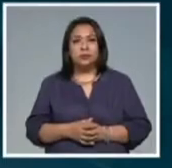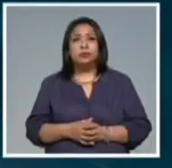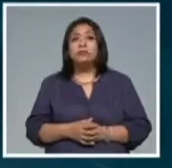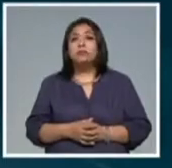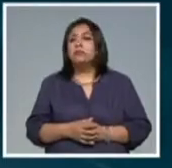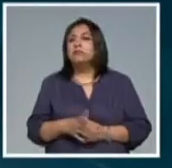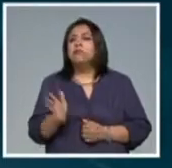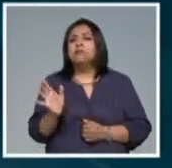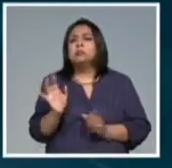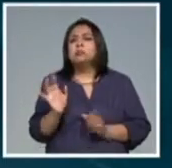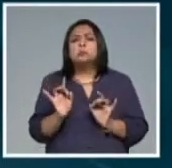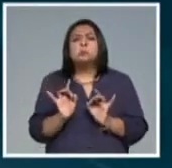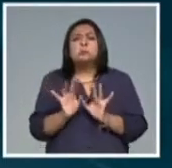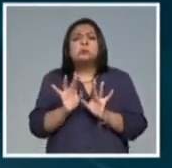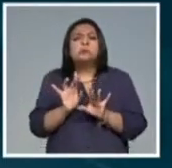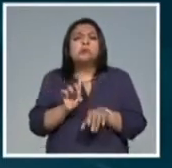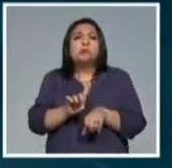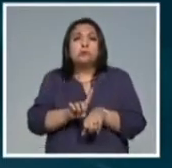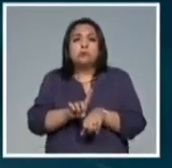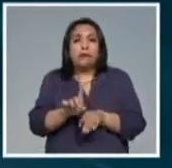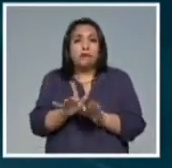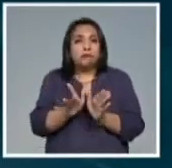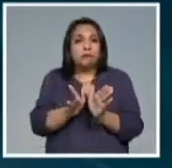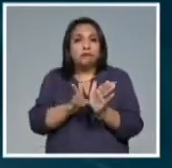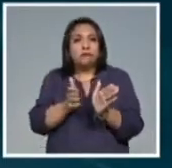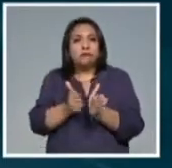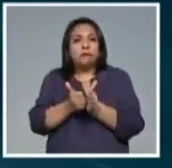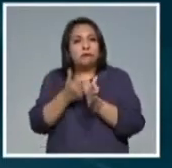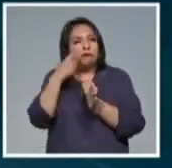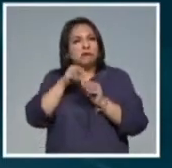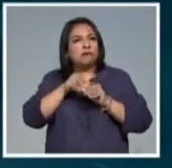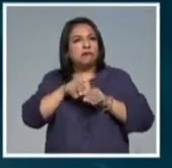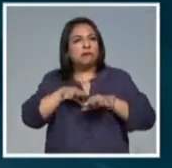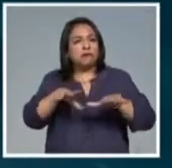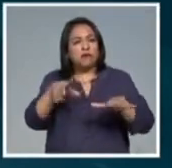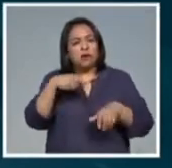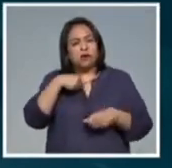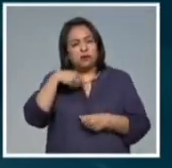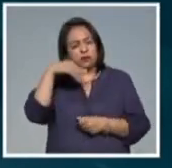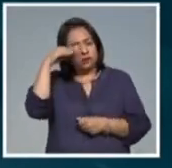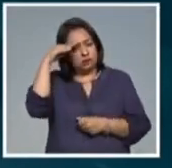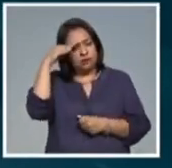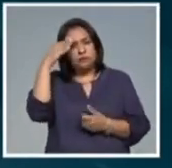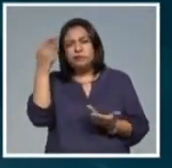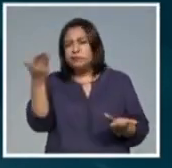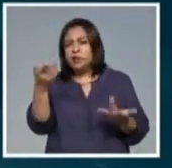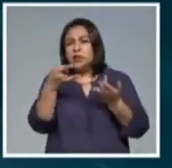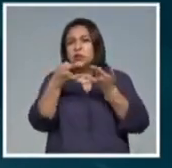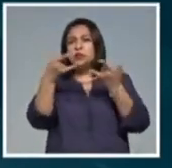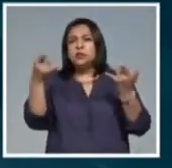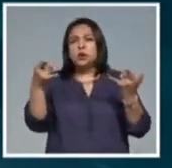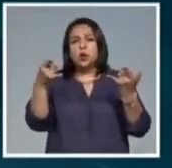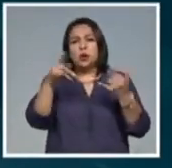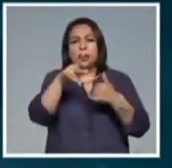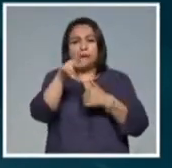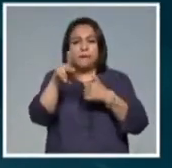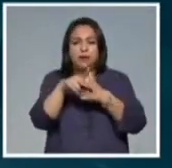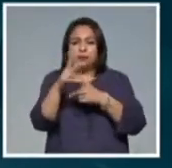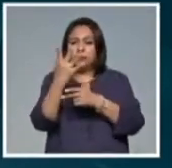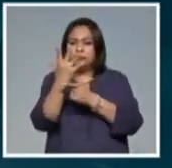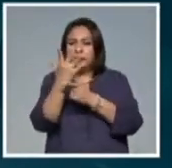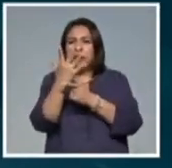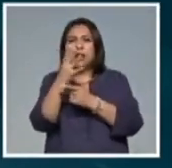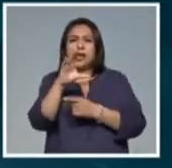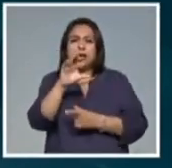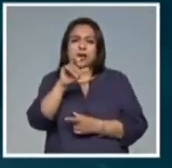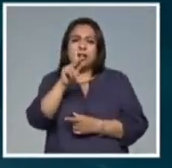Un simple detalle cotidiano puede servir a veces como disparador de una reflexión sobre la historia de un país contada por el